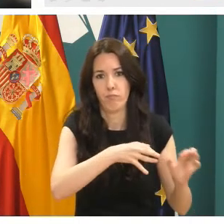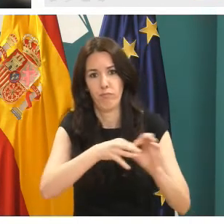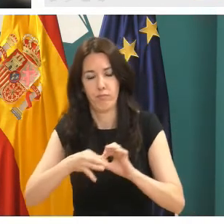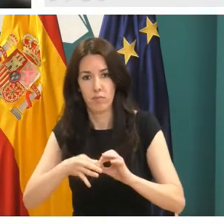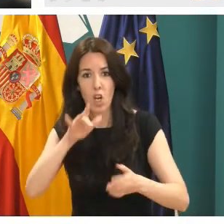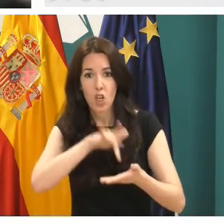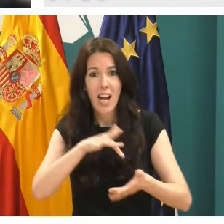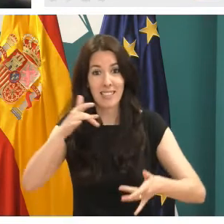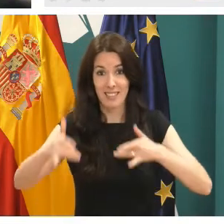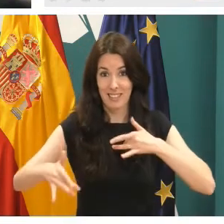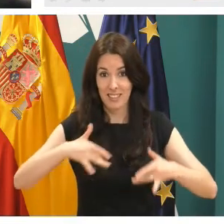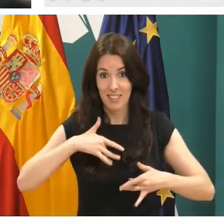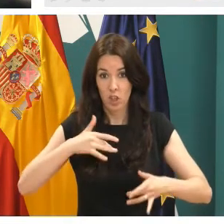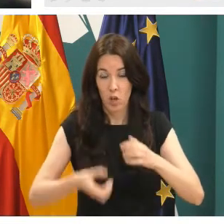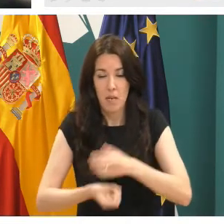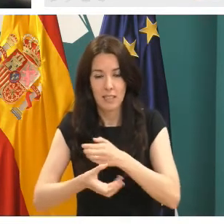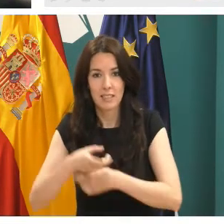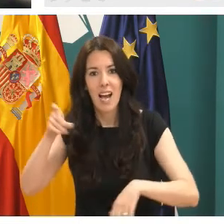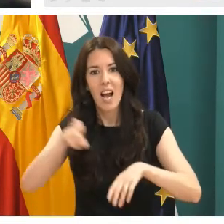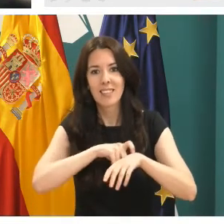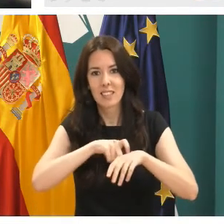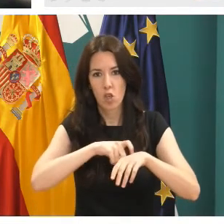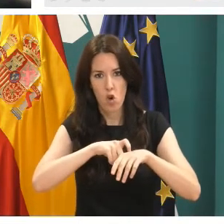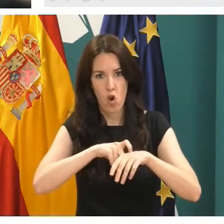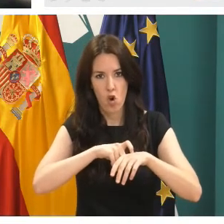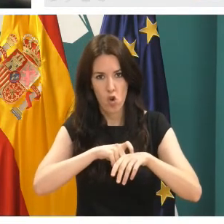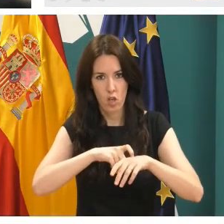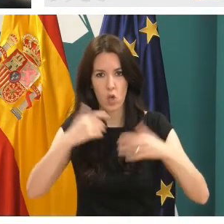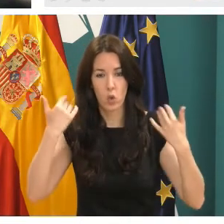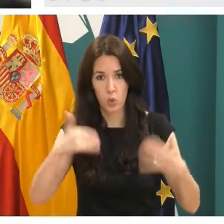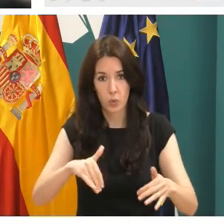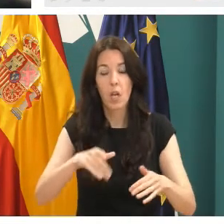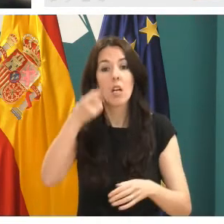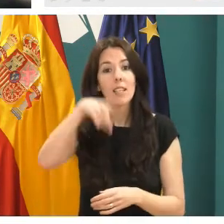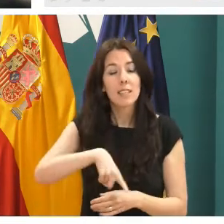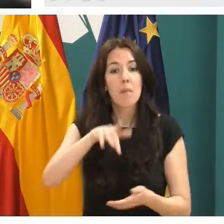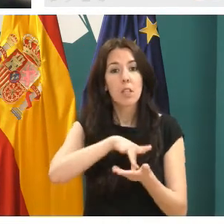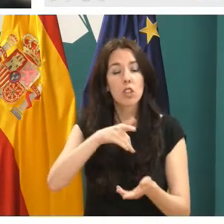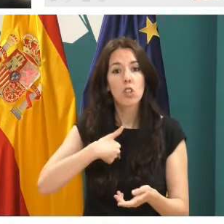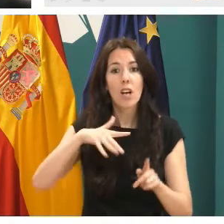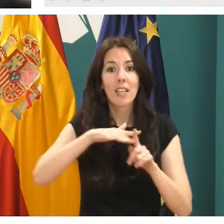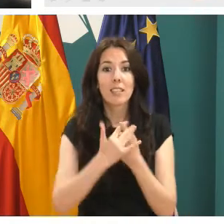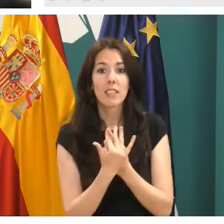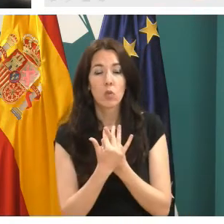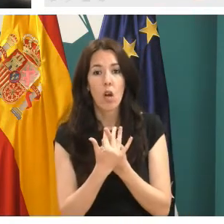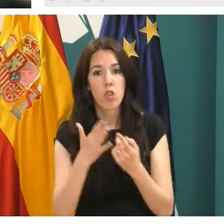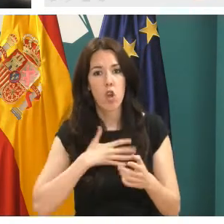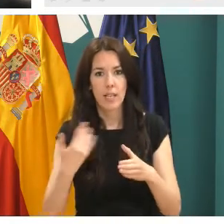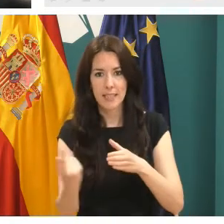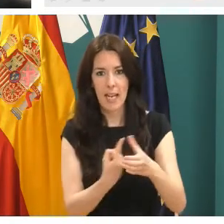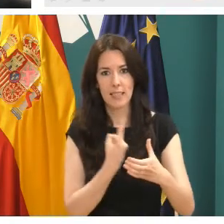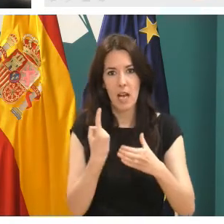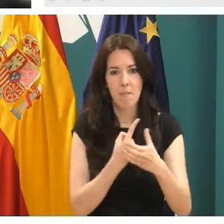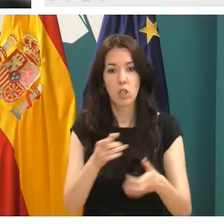aumento de síntomas, de aspectos psicológicos adversos, y también que cuando aparecen situaciones de aislamiento